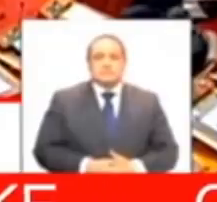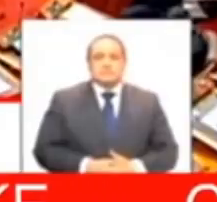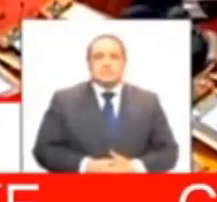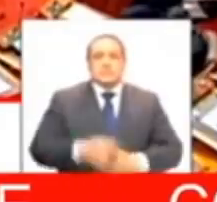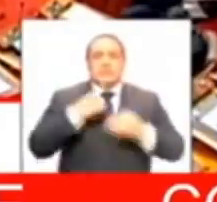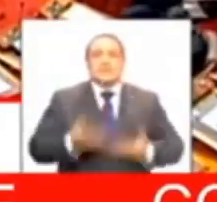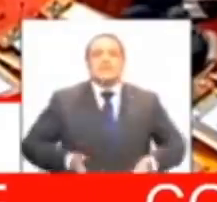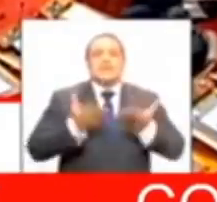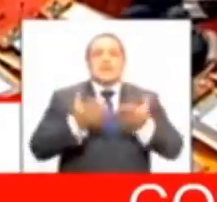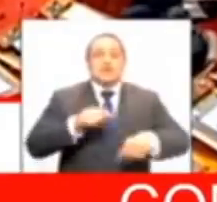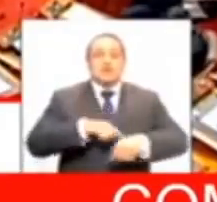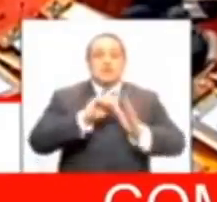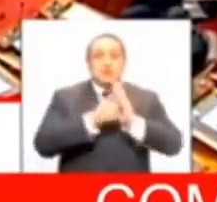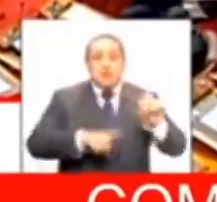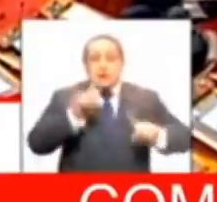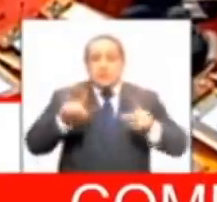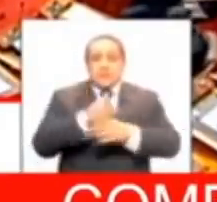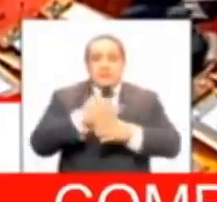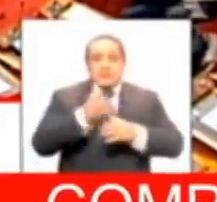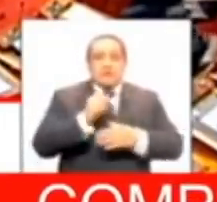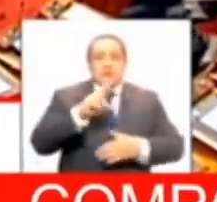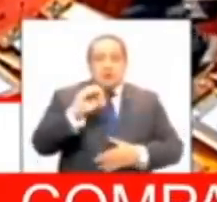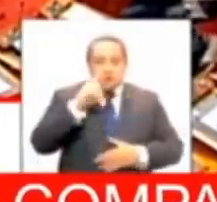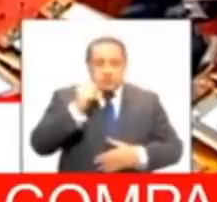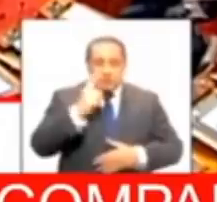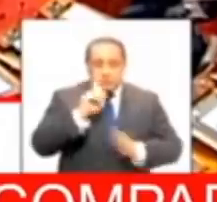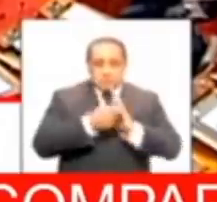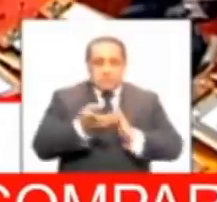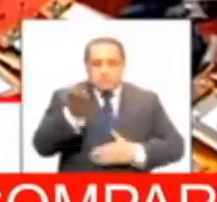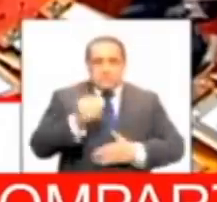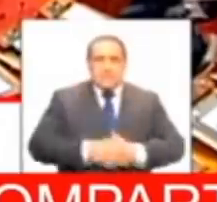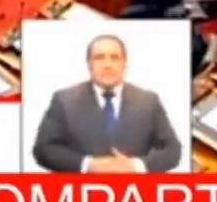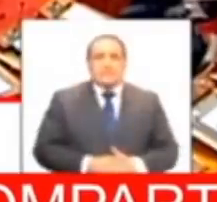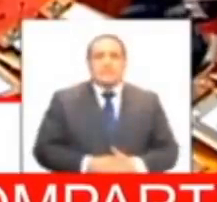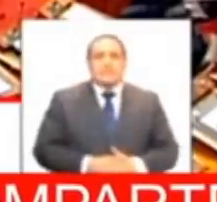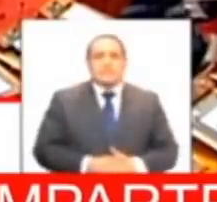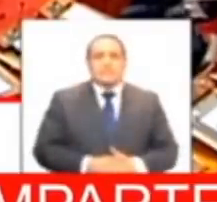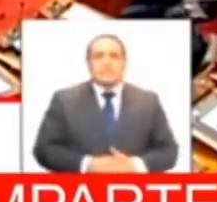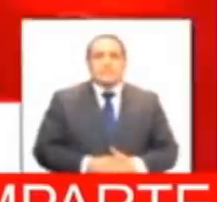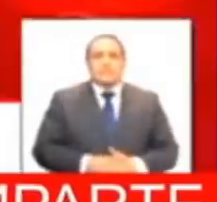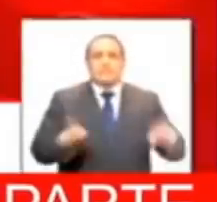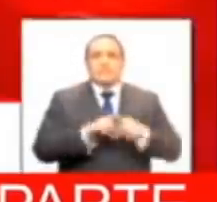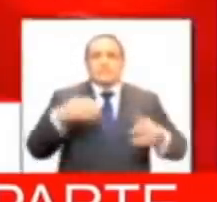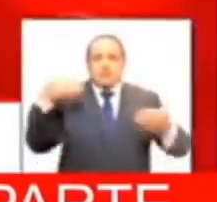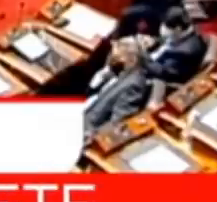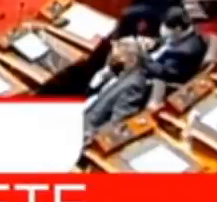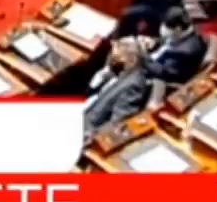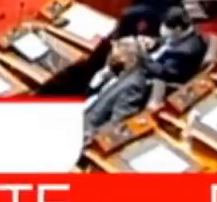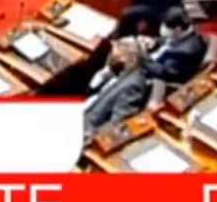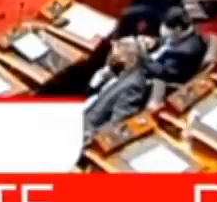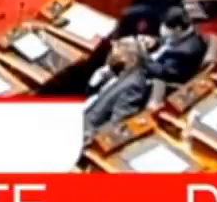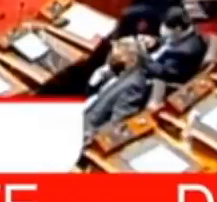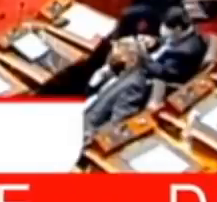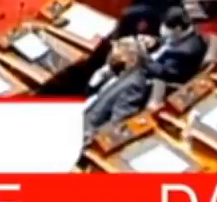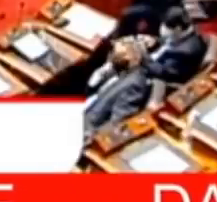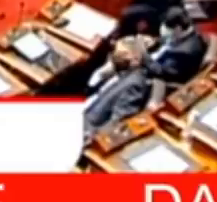Se le ha dado un tiempo de un minuto a los que han participado. Señora Rocío, tiene un minuto para luego pasar. Mientras marcamos la asistencia, por favor.